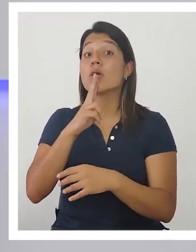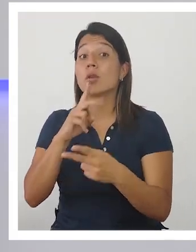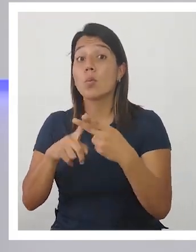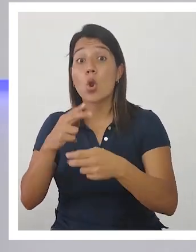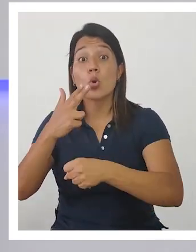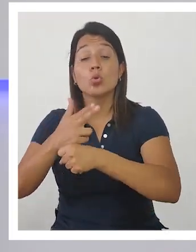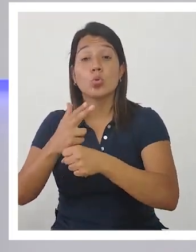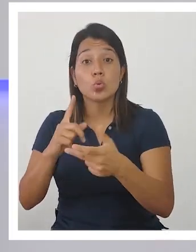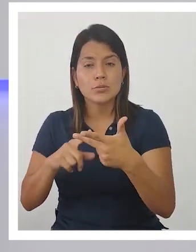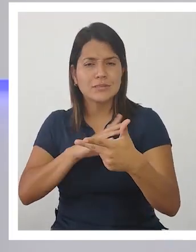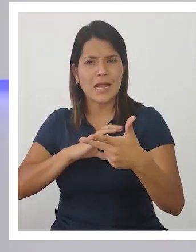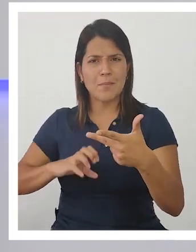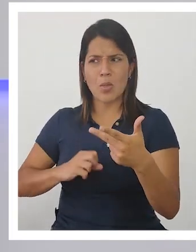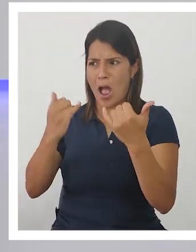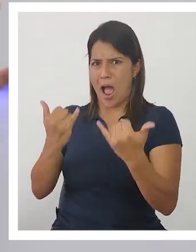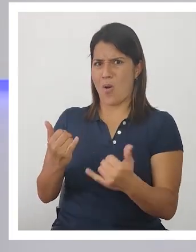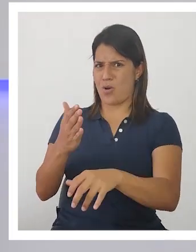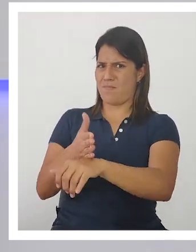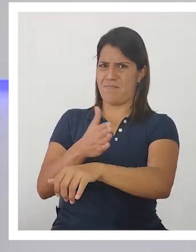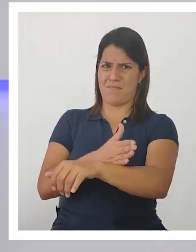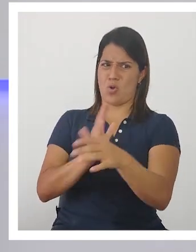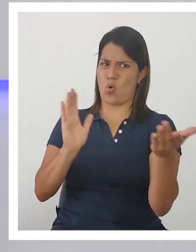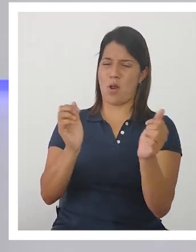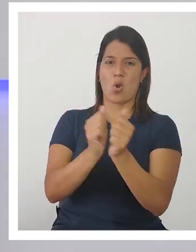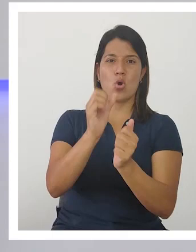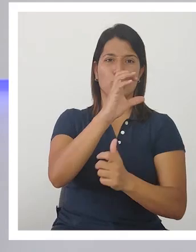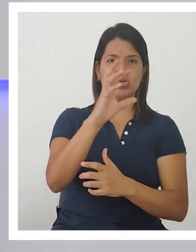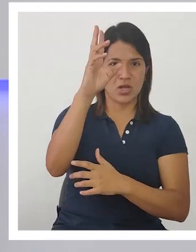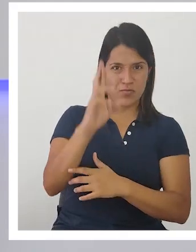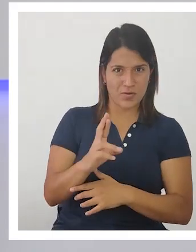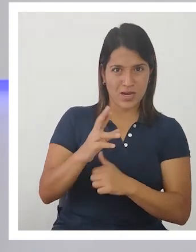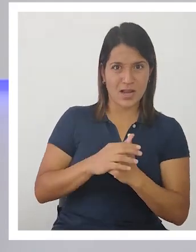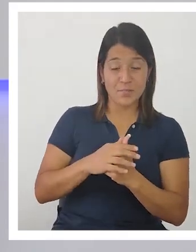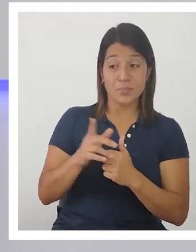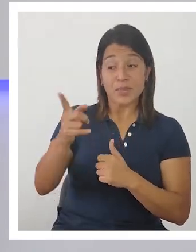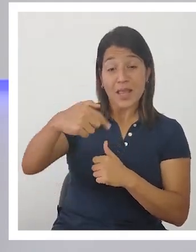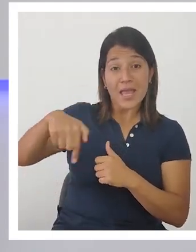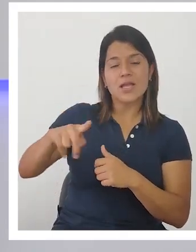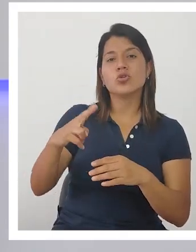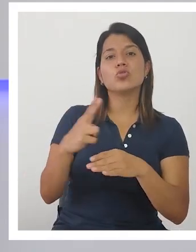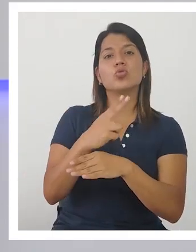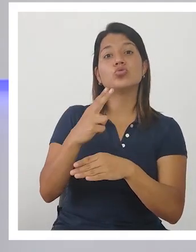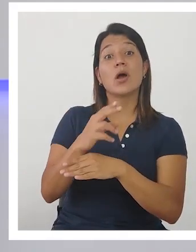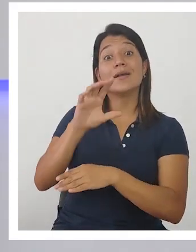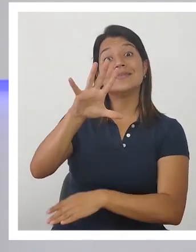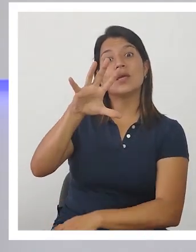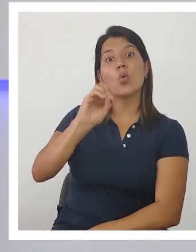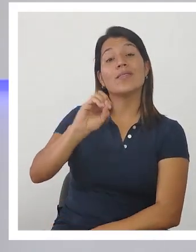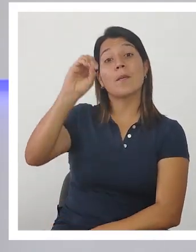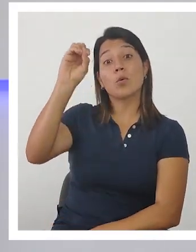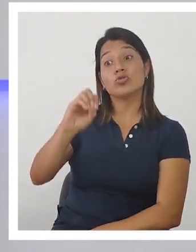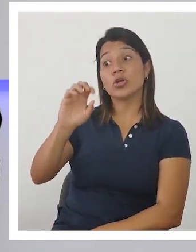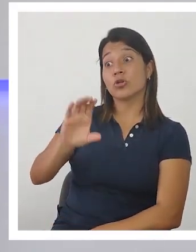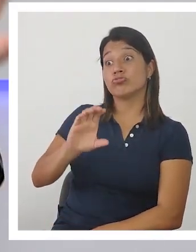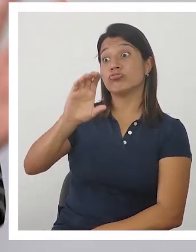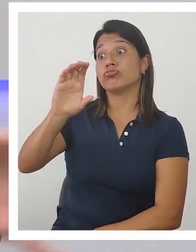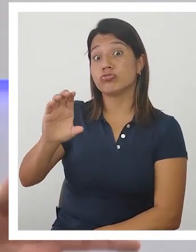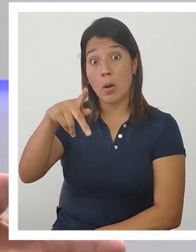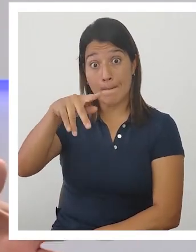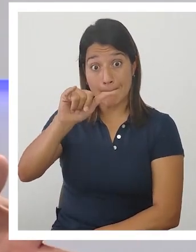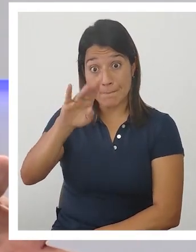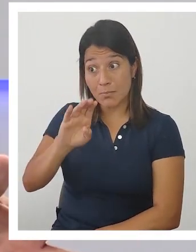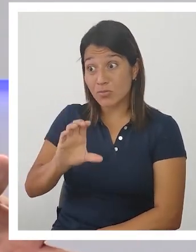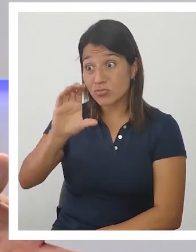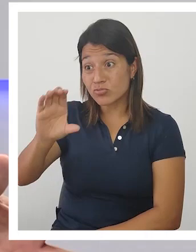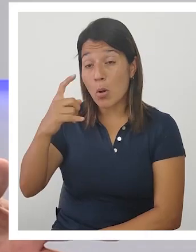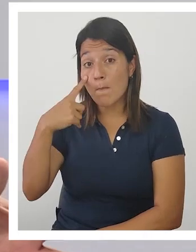encima. Países que destinaban el 50% de su Producto Interno Bruto al ejército, llegaron, modificaron